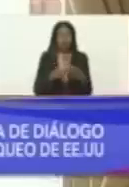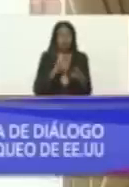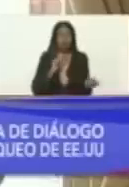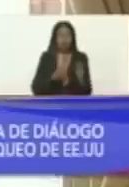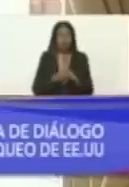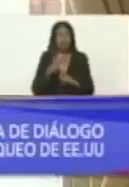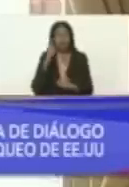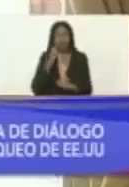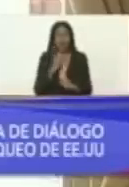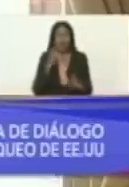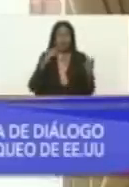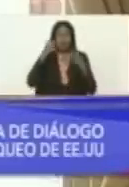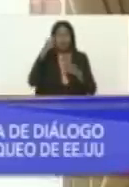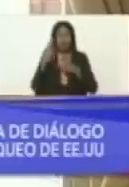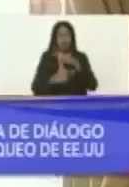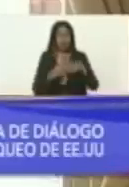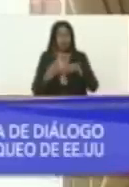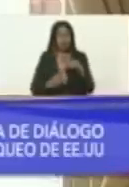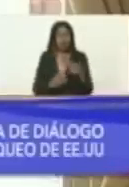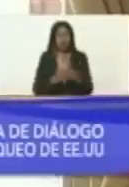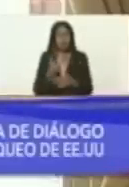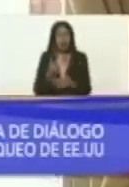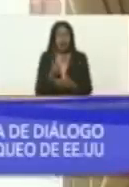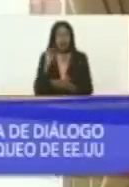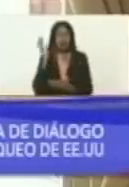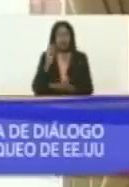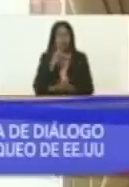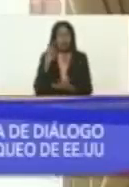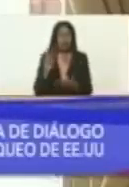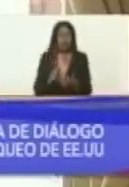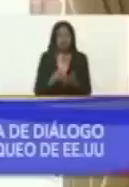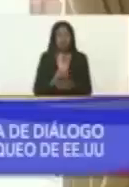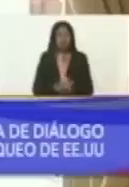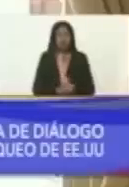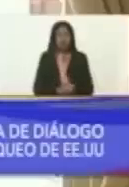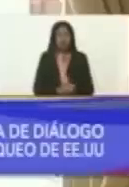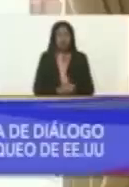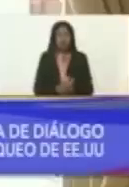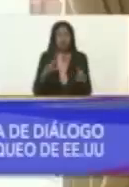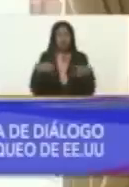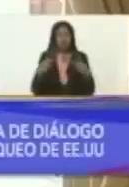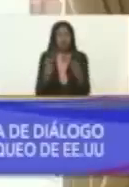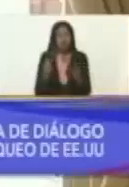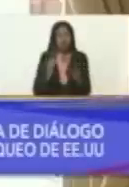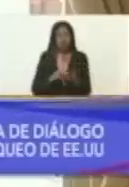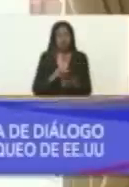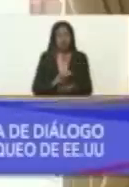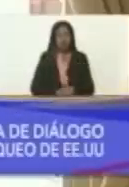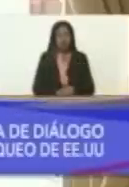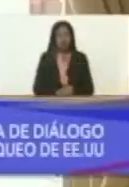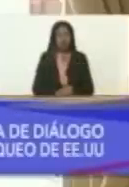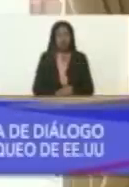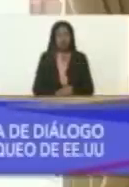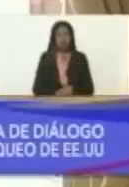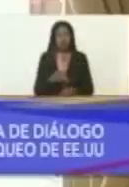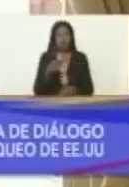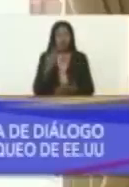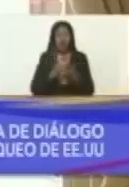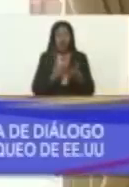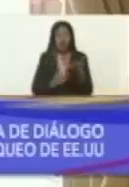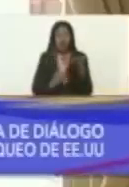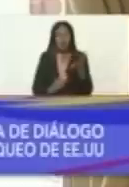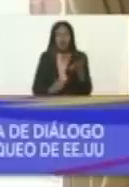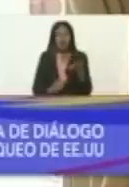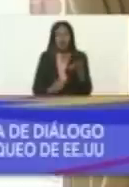bolivariano chavista y revolucionario a la asamblea nacional en desacato nuevamente fue una propuesta que